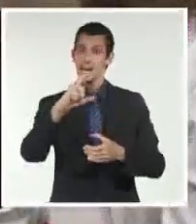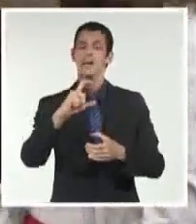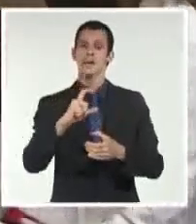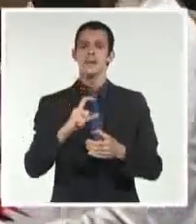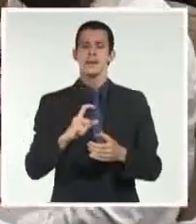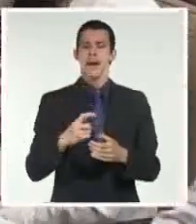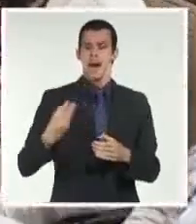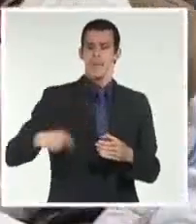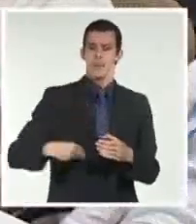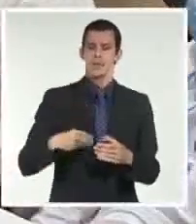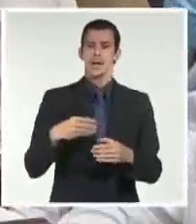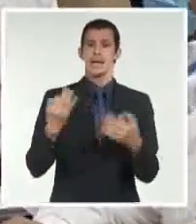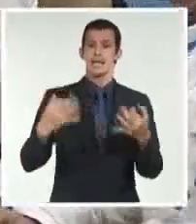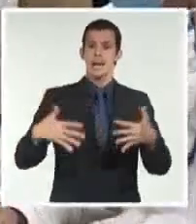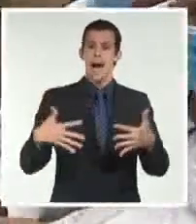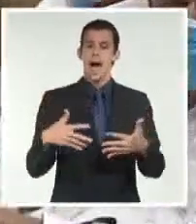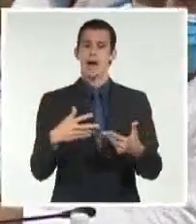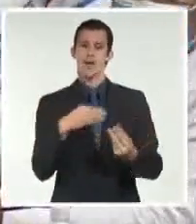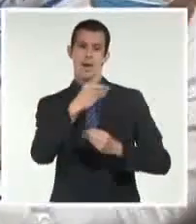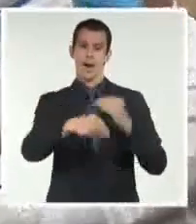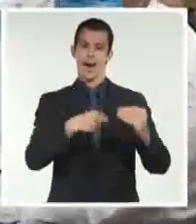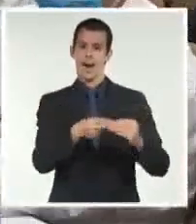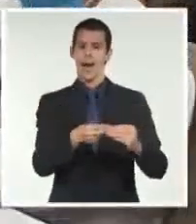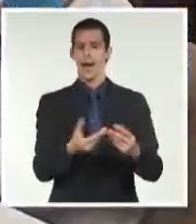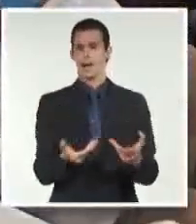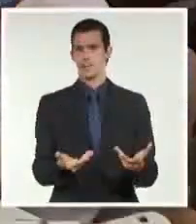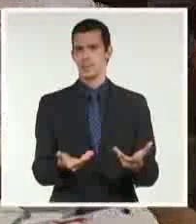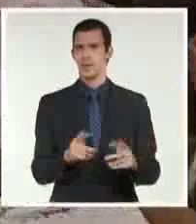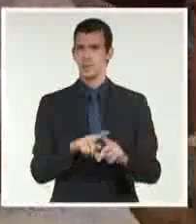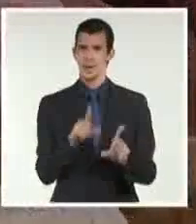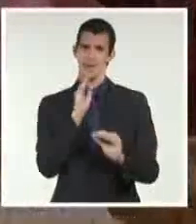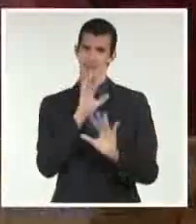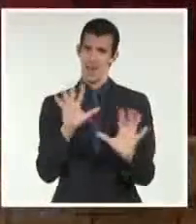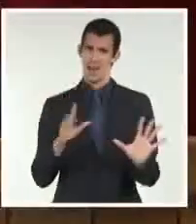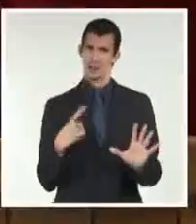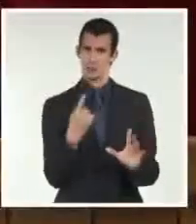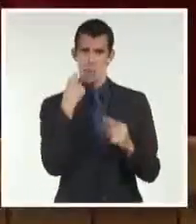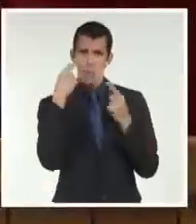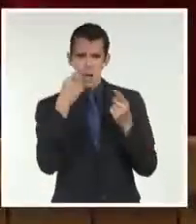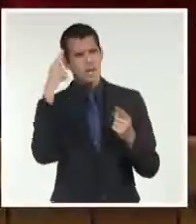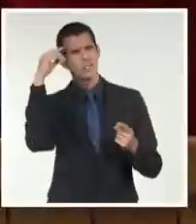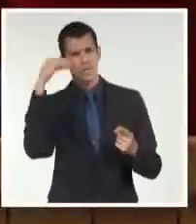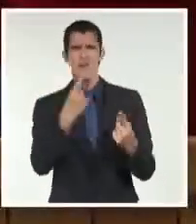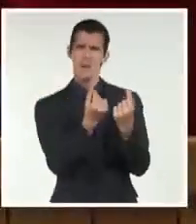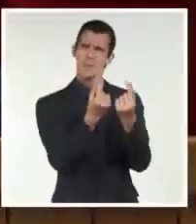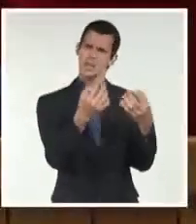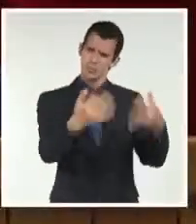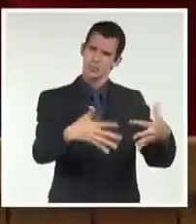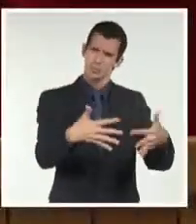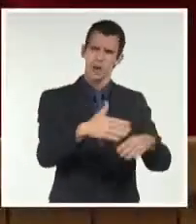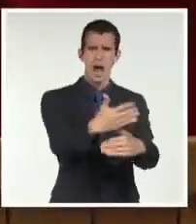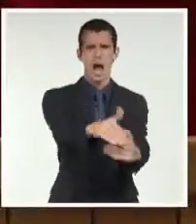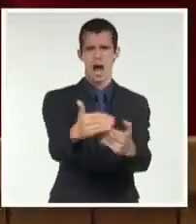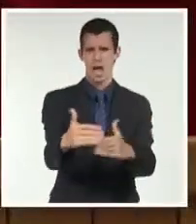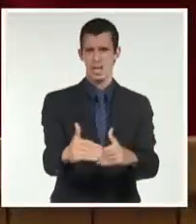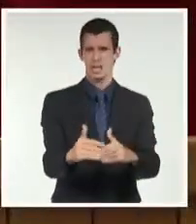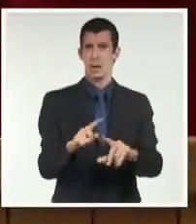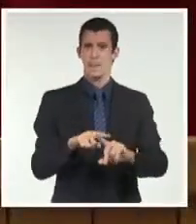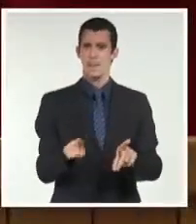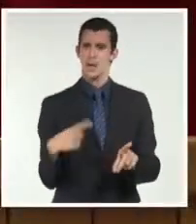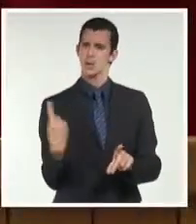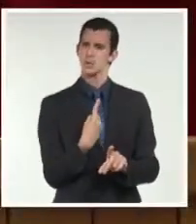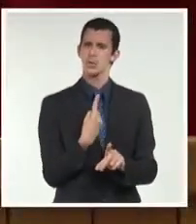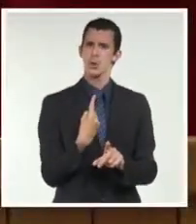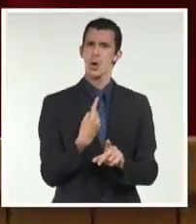Va a venir a resolver nuestros problemas. El control que hemos alcanzado de la COVID es un paso fundamental para la recuperación